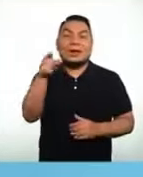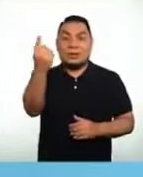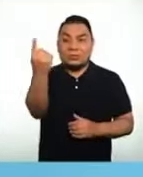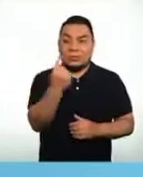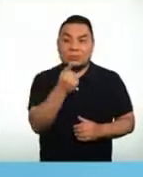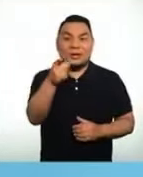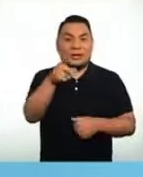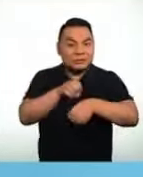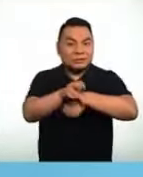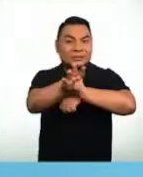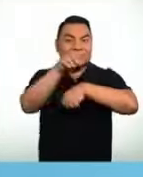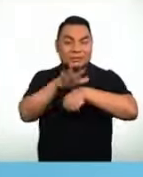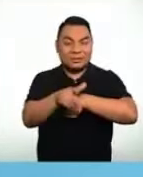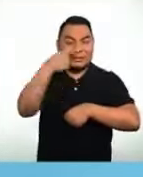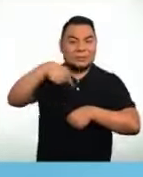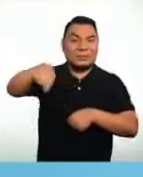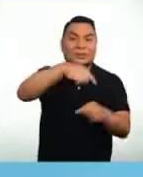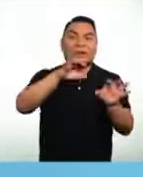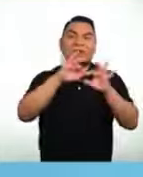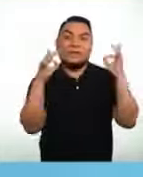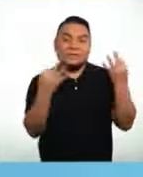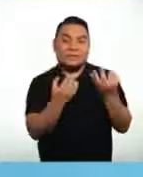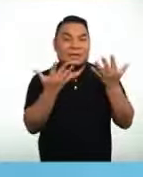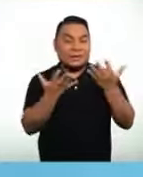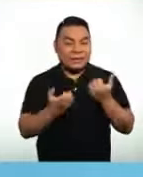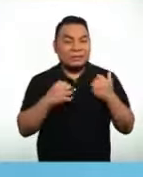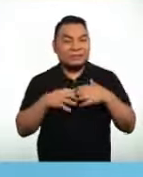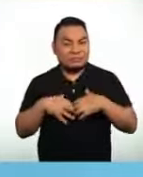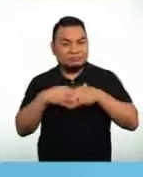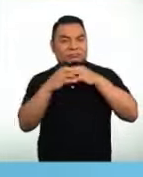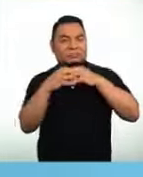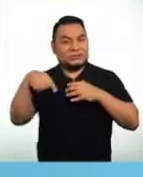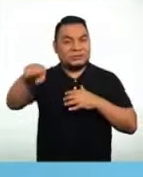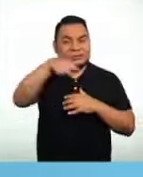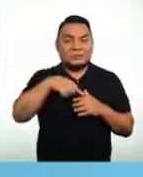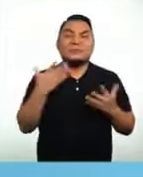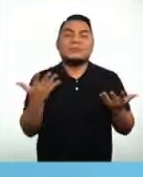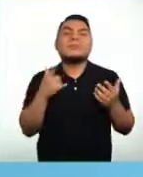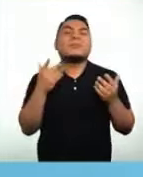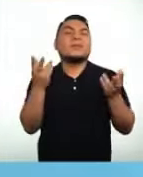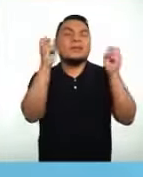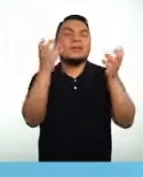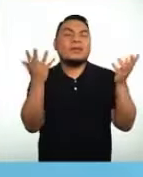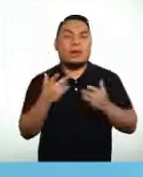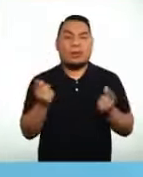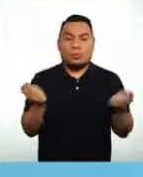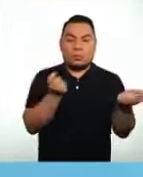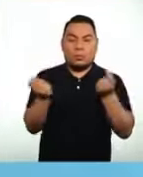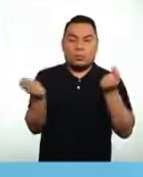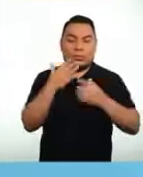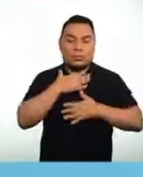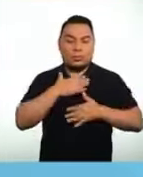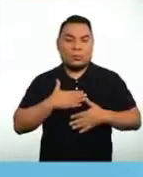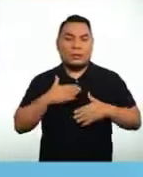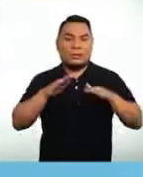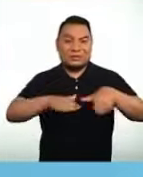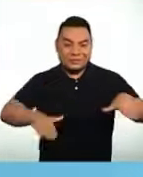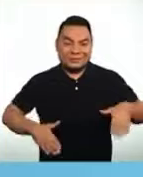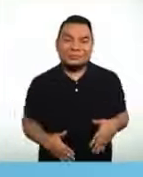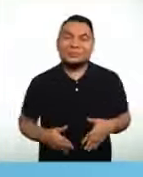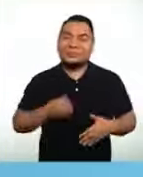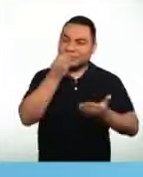ocasión, Suset nos brindará recomendaciones para las familias que quieran fortalecer el área motora de sus niñas